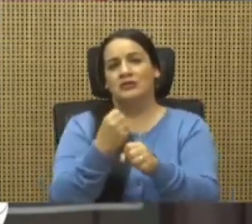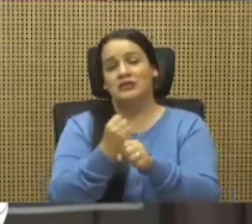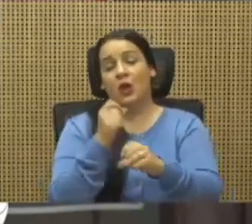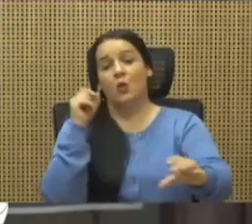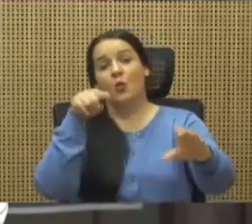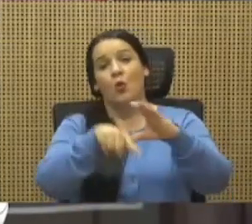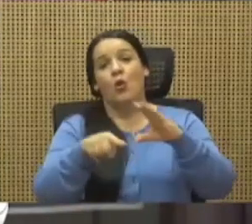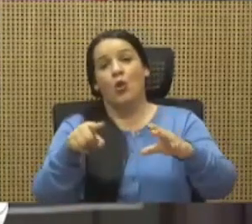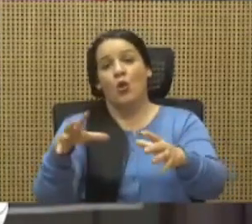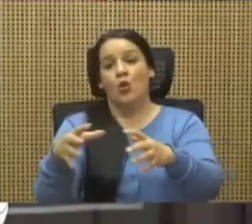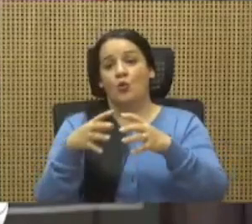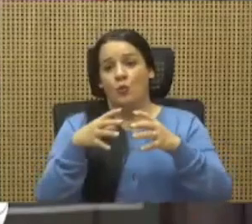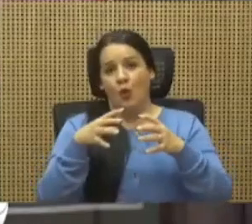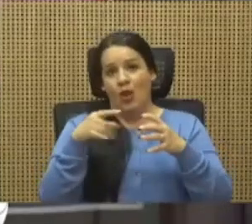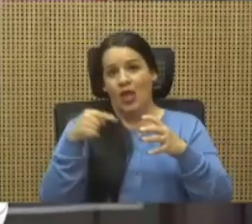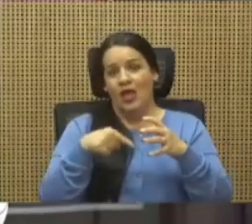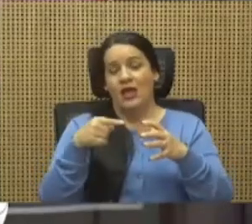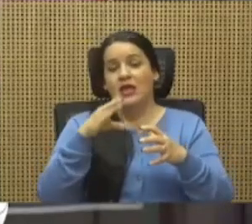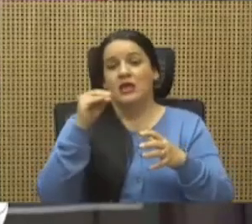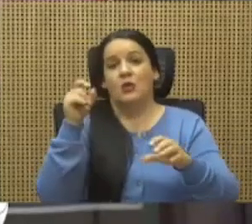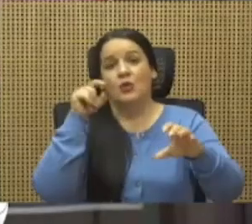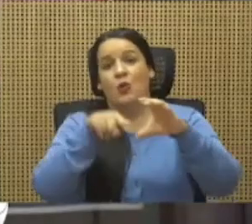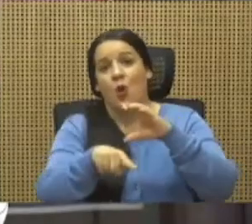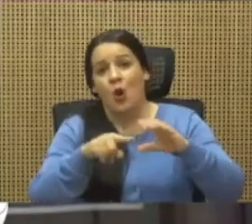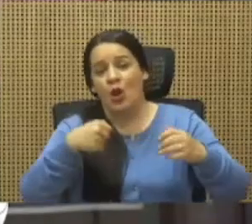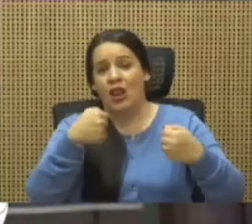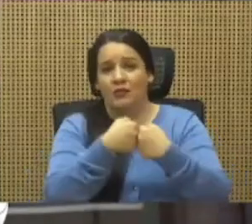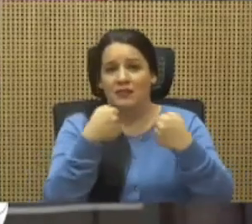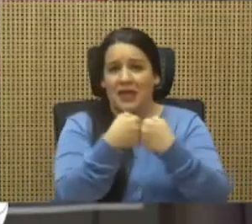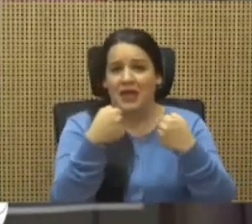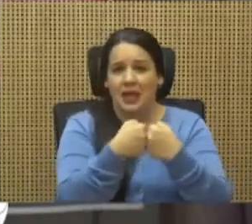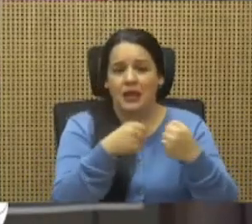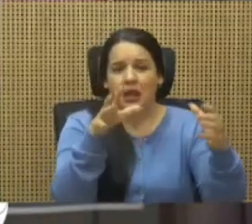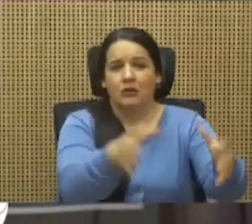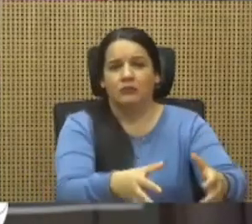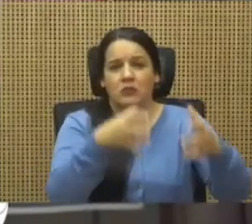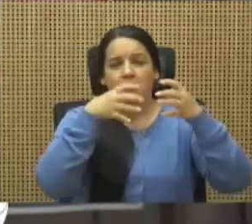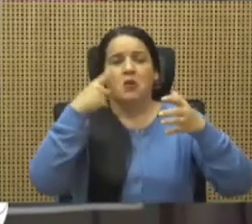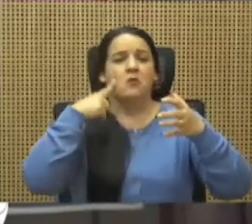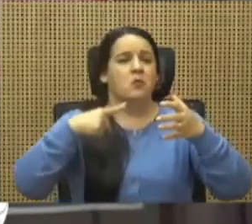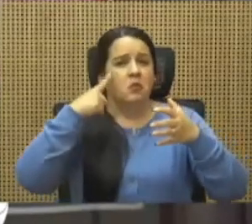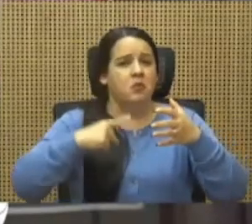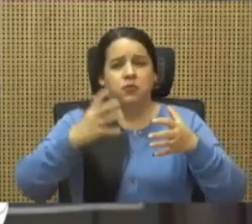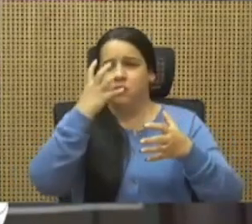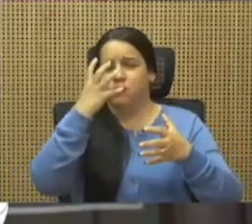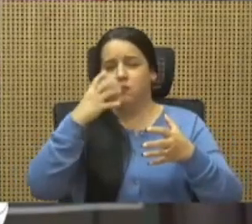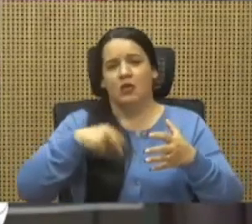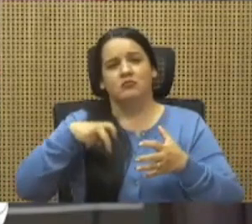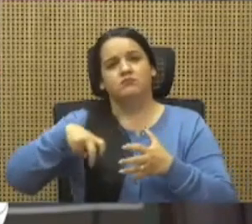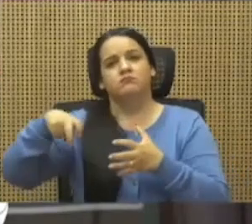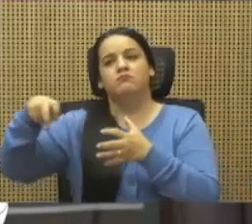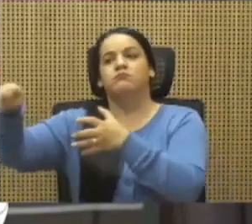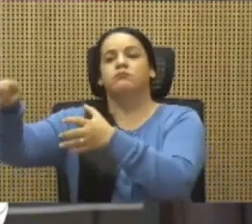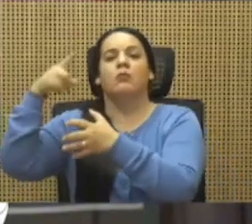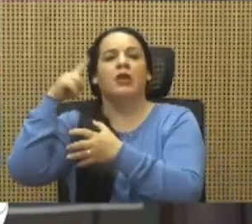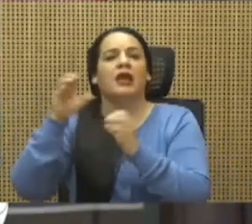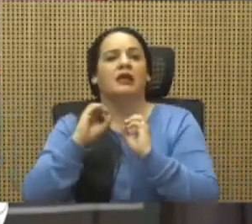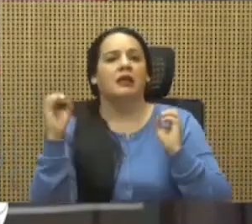de la bola y le hacían un gol, lo iba perdiendo en las mejengas, agarraba la bola y entre llantos y enojos se la llevaba para que nadie